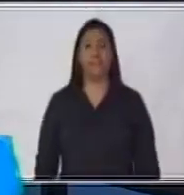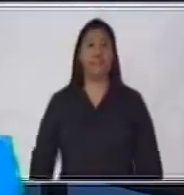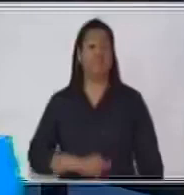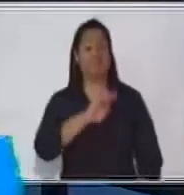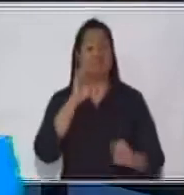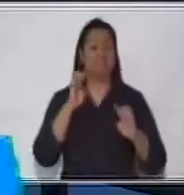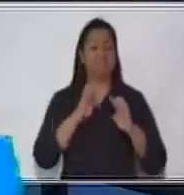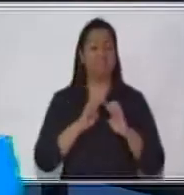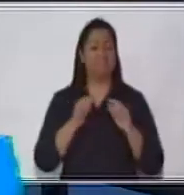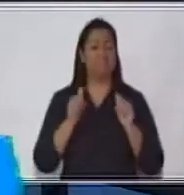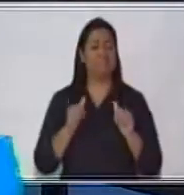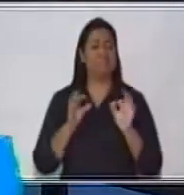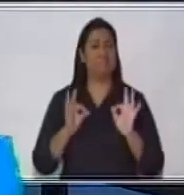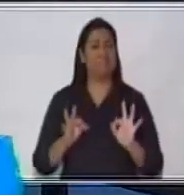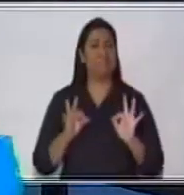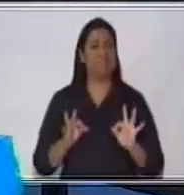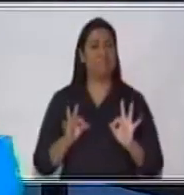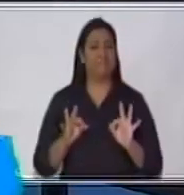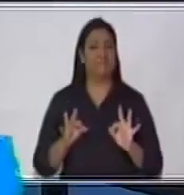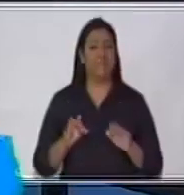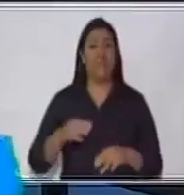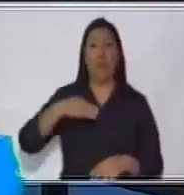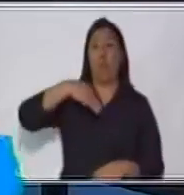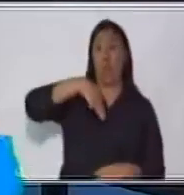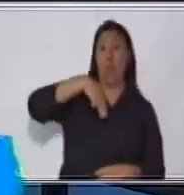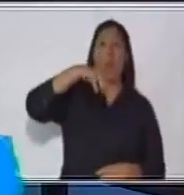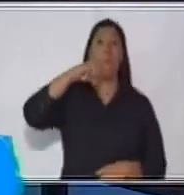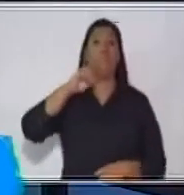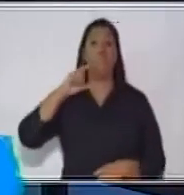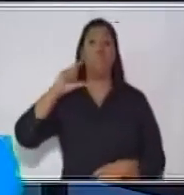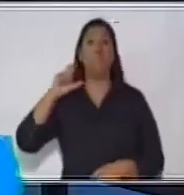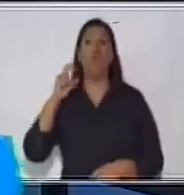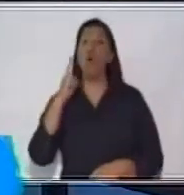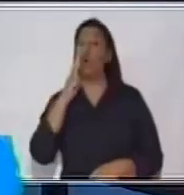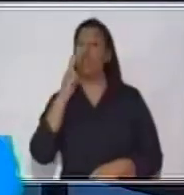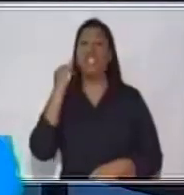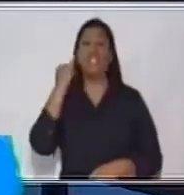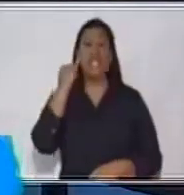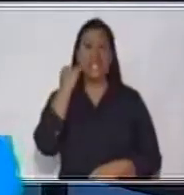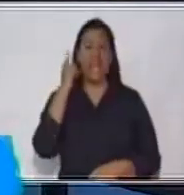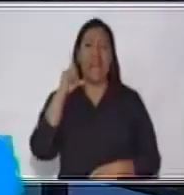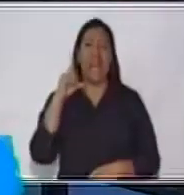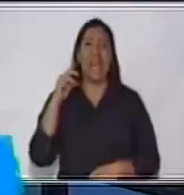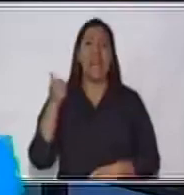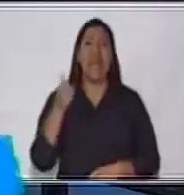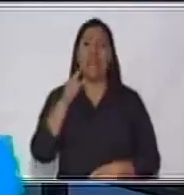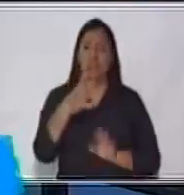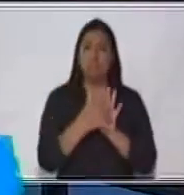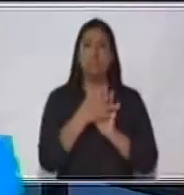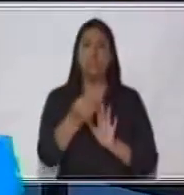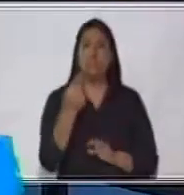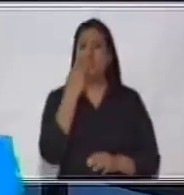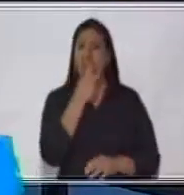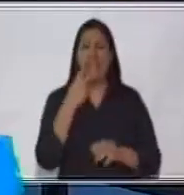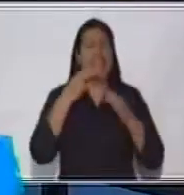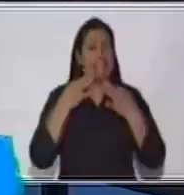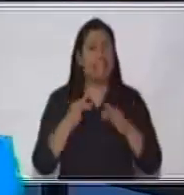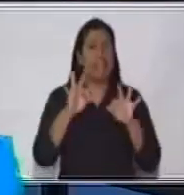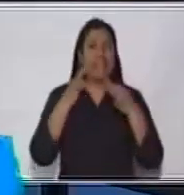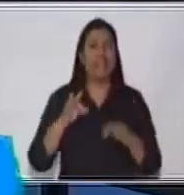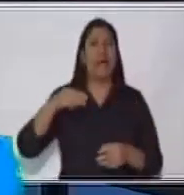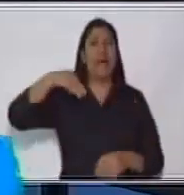Perfecto, mochila. Ve pronunciando conmigo. Así te das cuenta